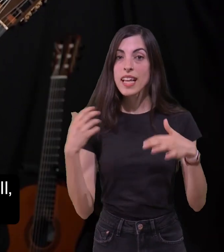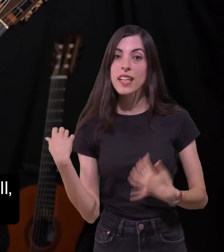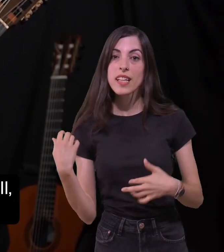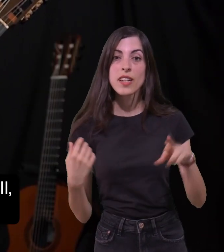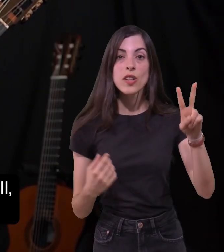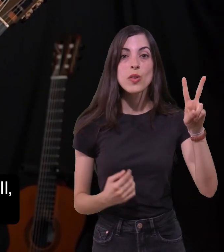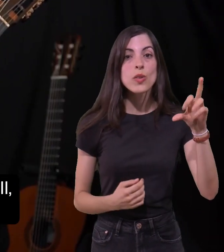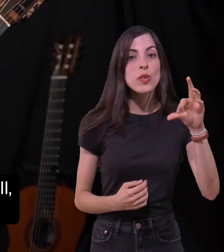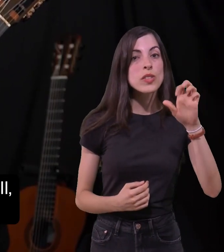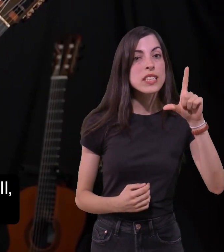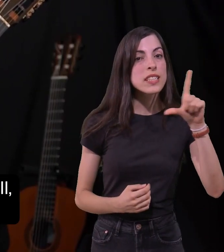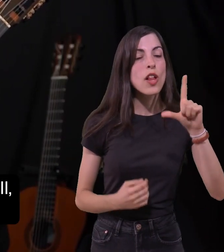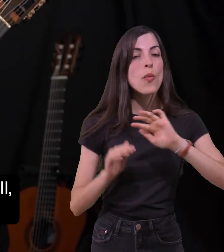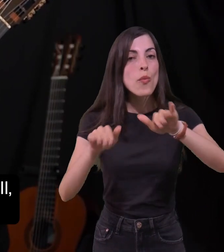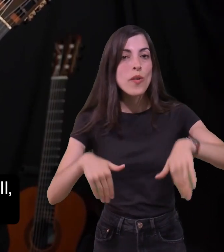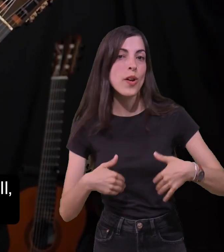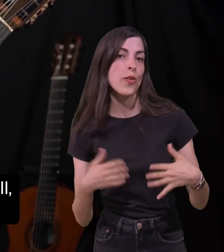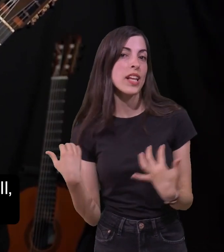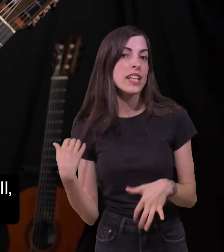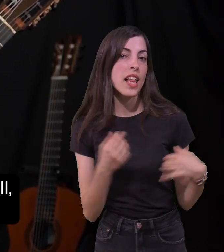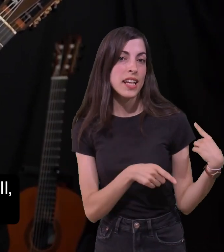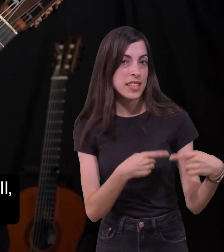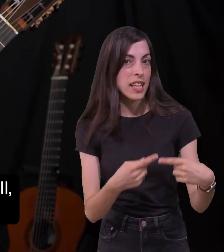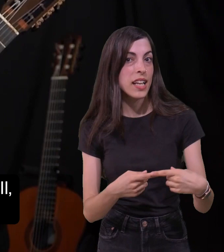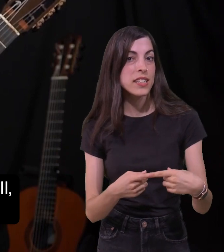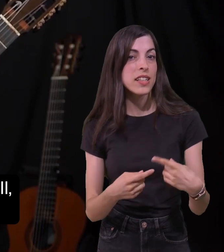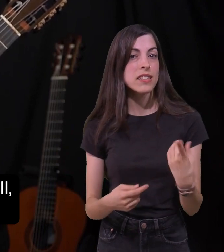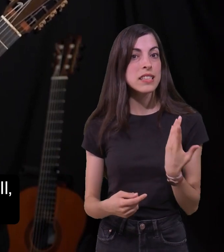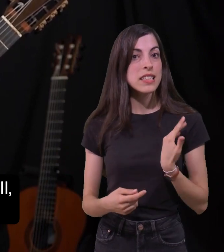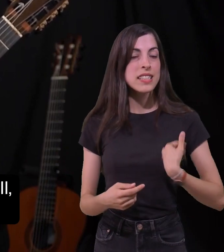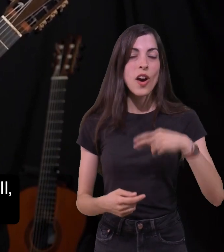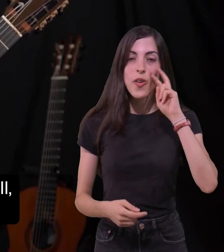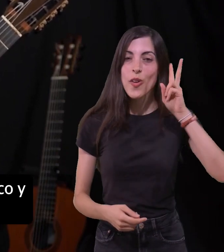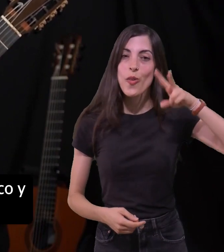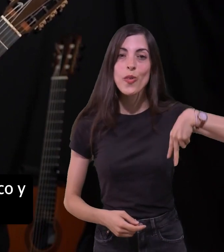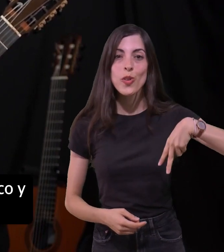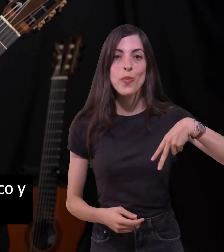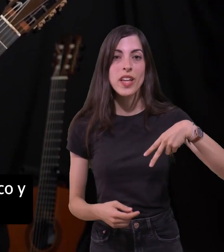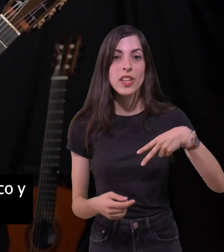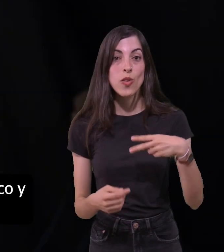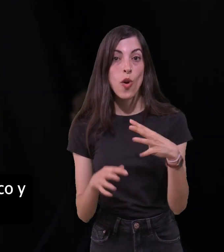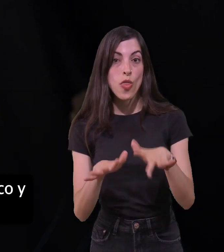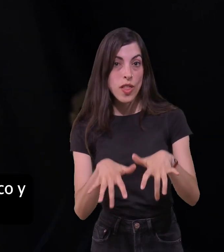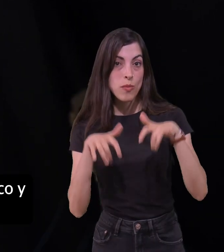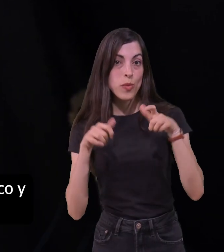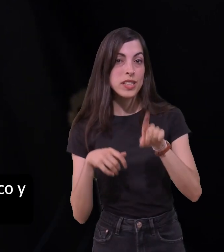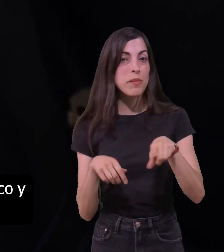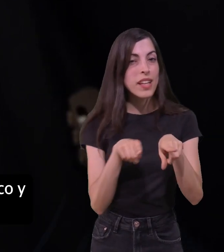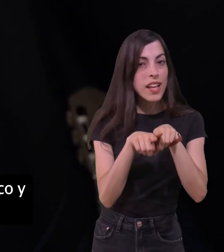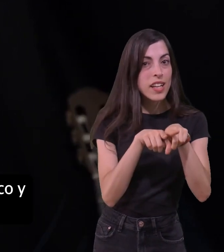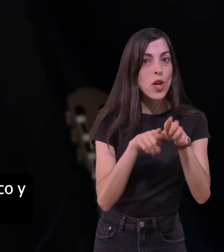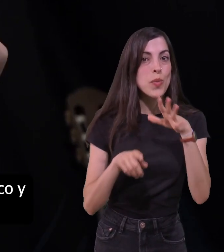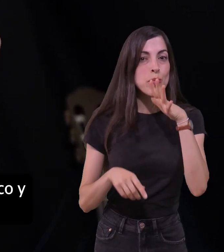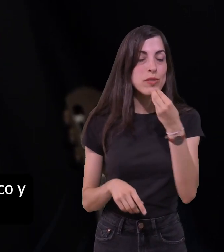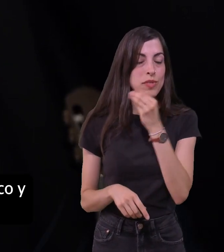Un habitual del Festival de la Guitarra, David Russell, vuelve con su guitarra clásica que le ha proporcionado el reconocimiento de